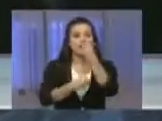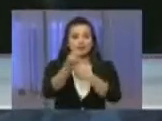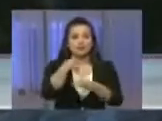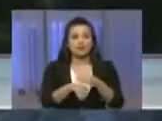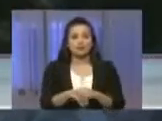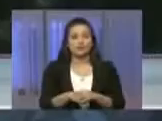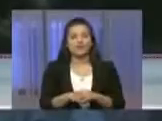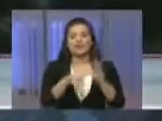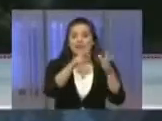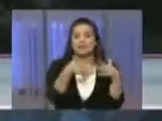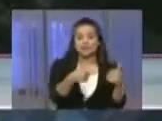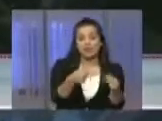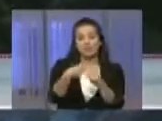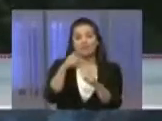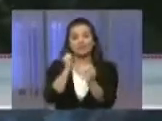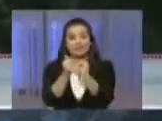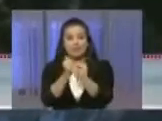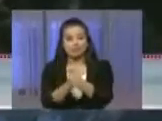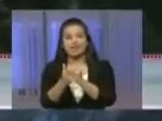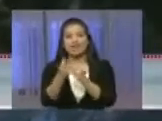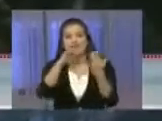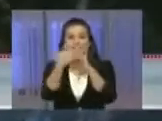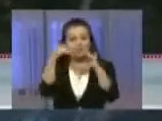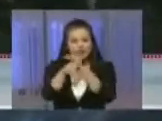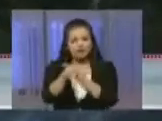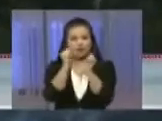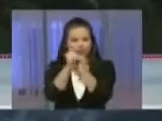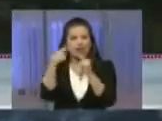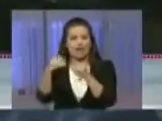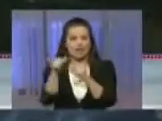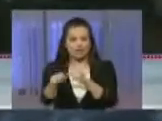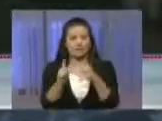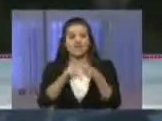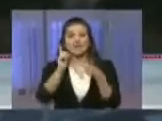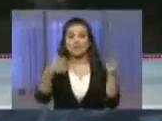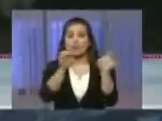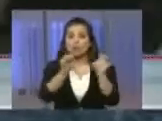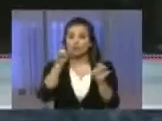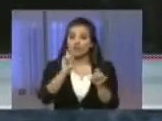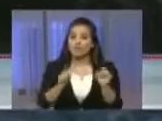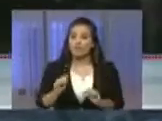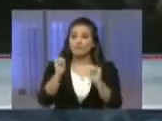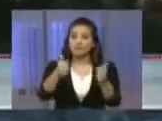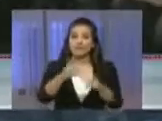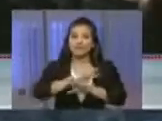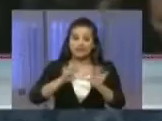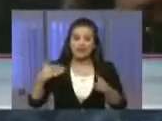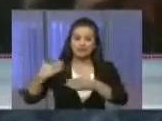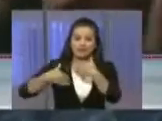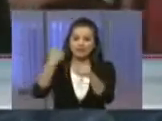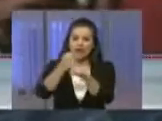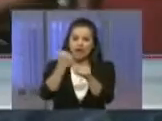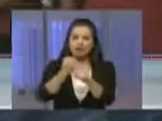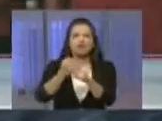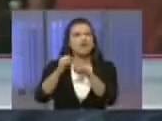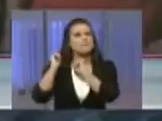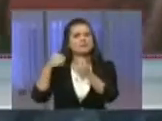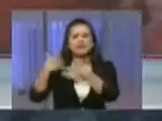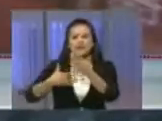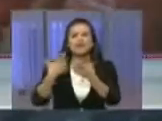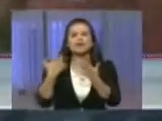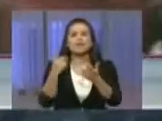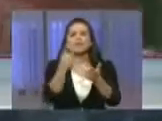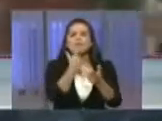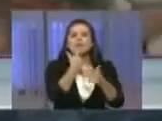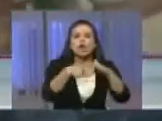salud está el deporte baradentro deportivo y en la educación debemos comenzar por el principio debemos comenzar por el simoncito